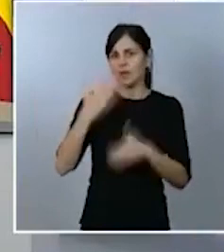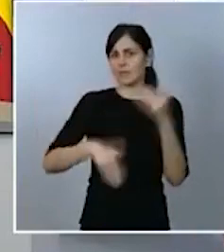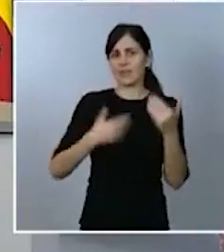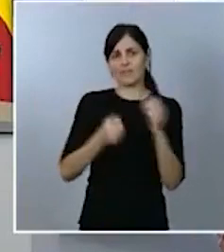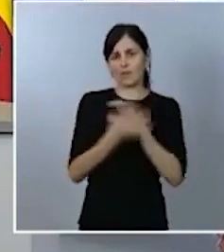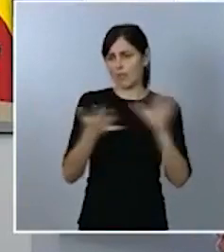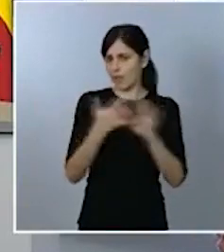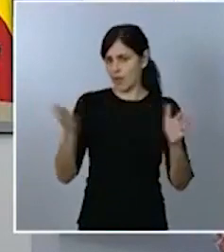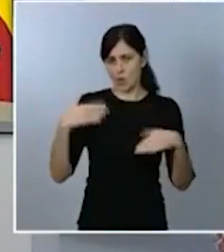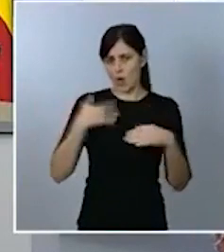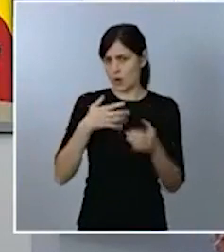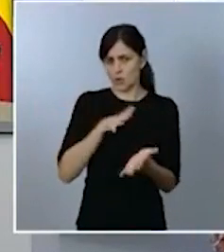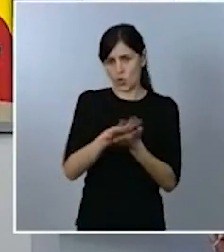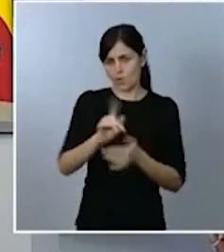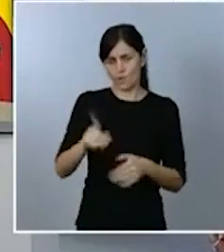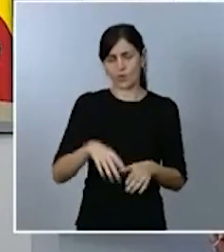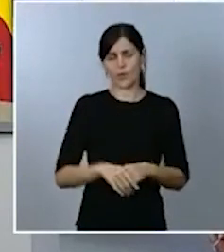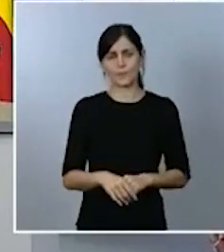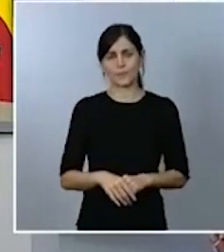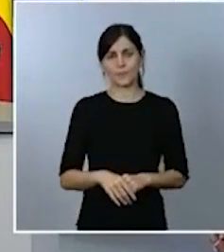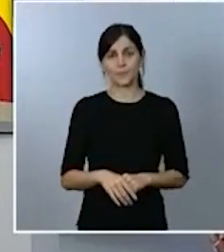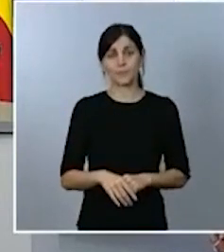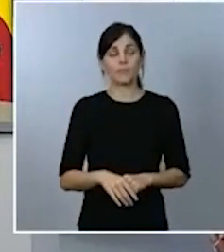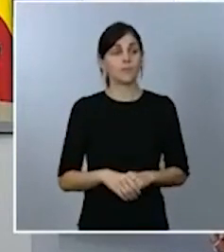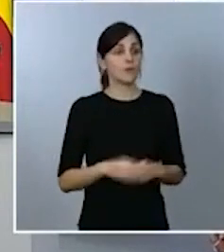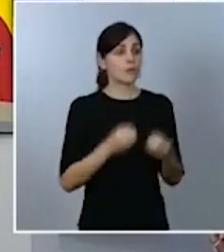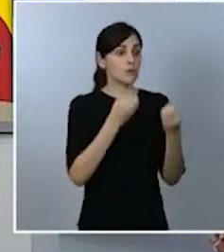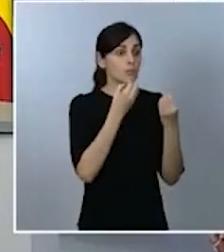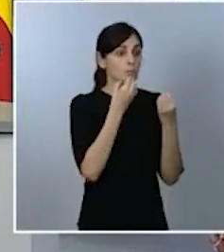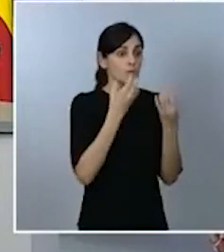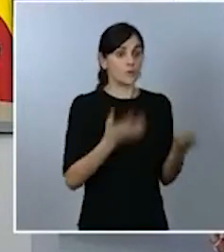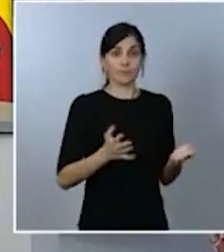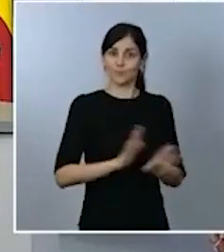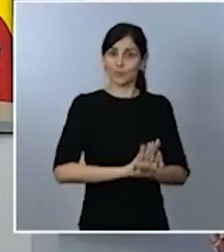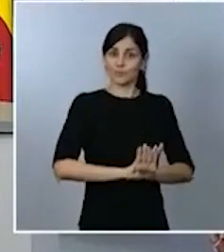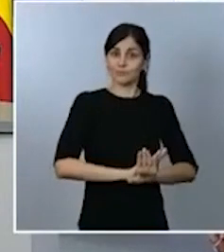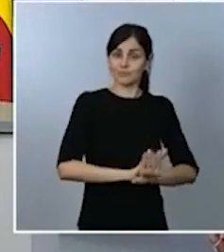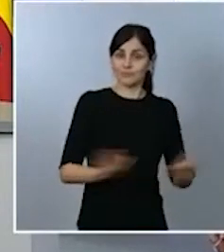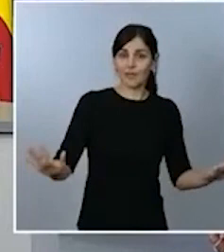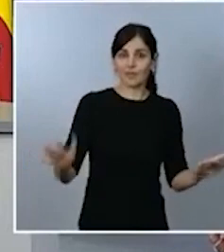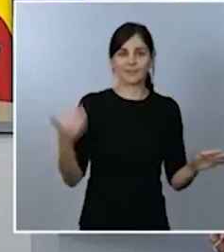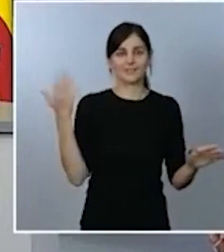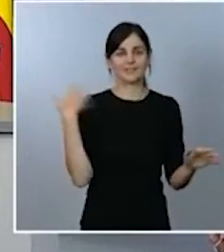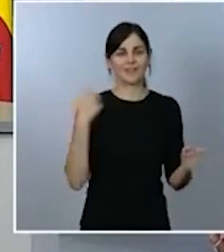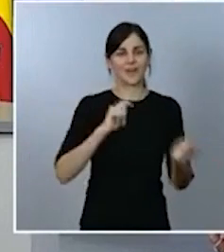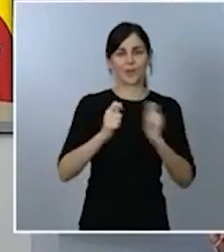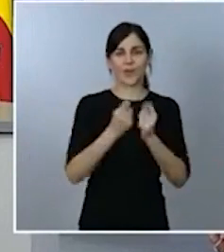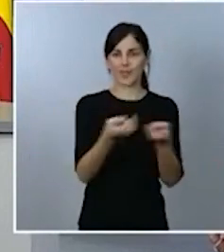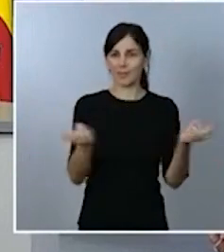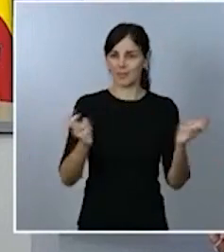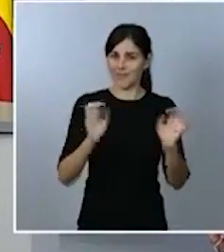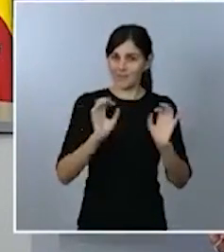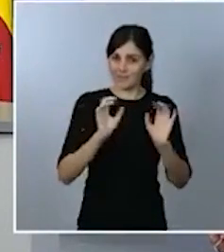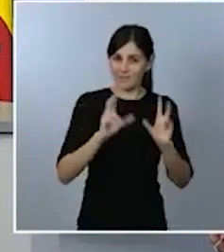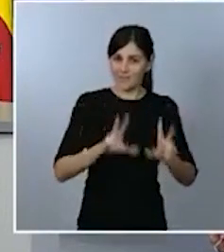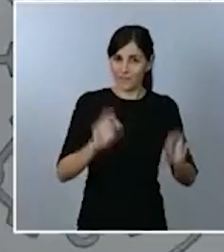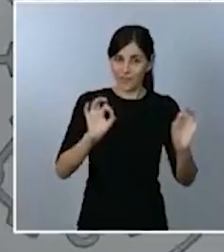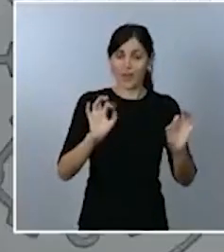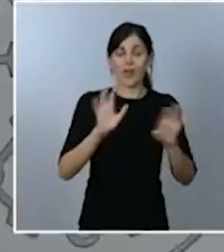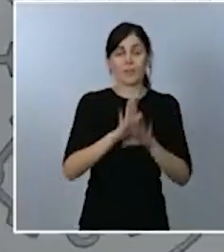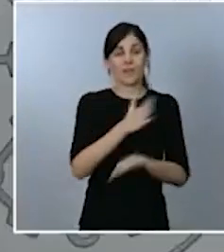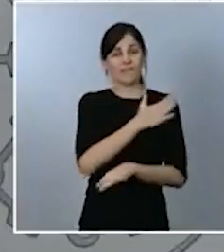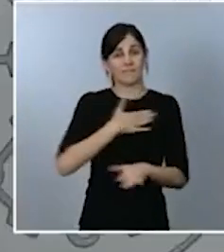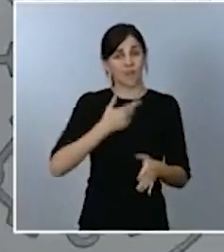muy bien con ello terminamos esta comparecencia y esta rueda de prensa no sin antes como siempre recordarle a todos los